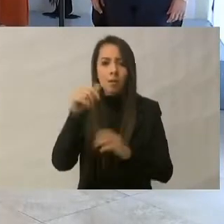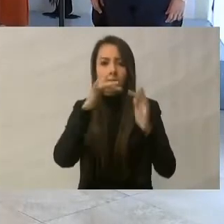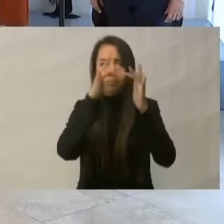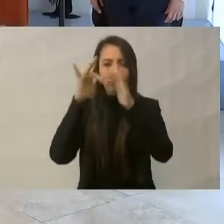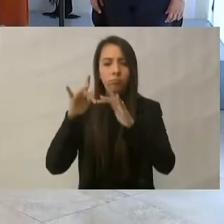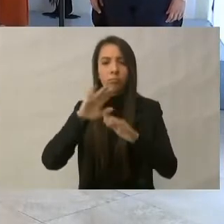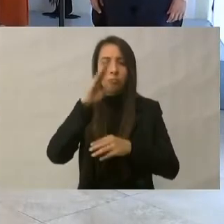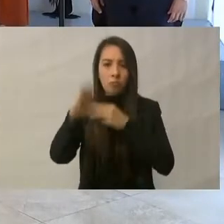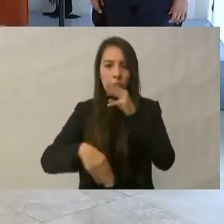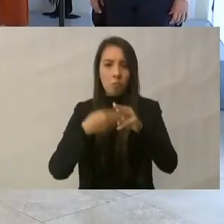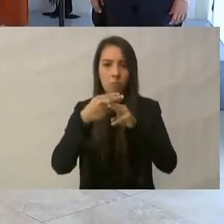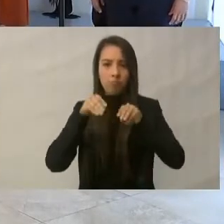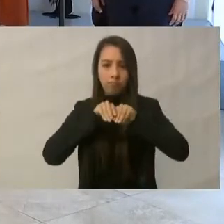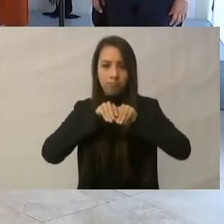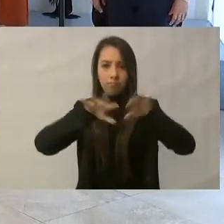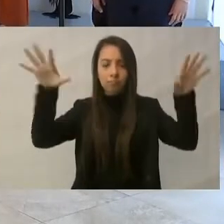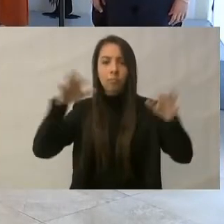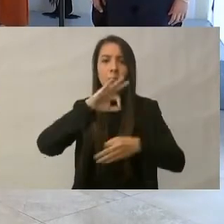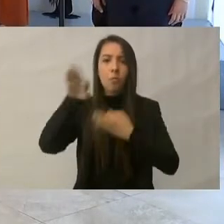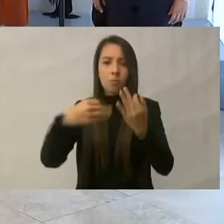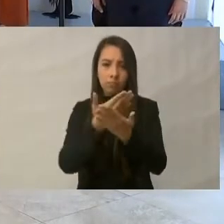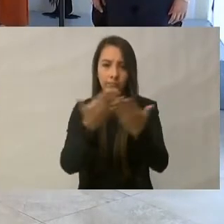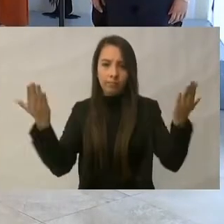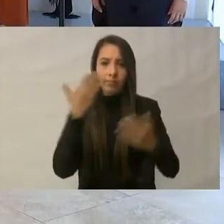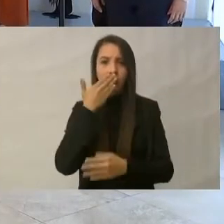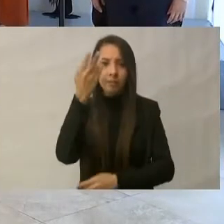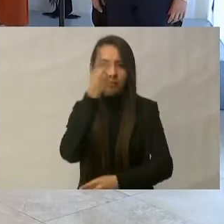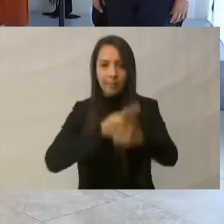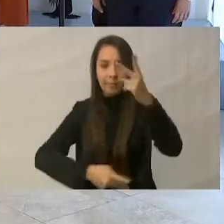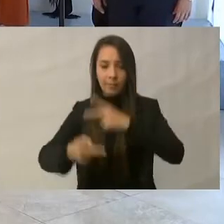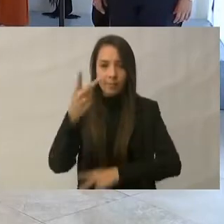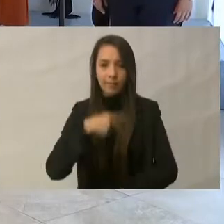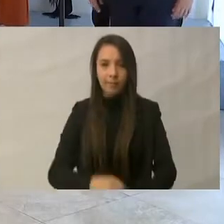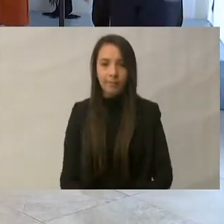el mundo. Todas y todos ustedes sean bienvenidos.